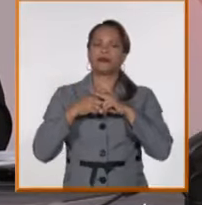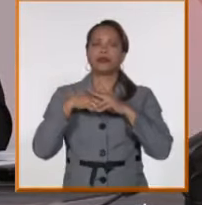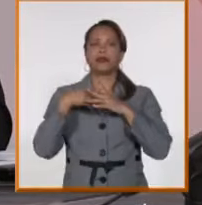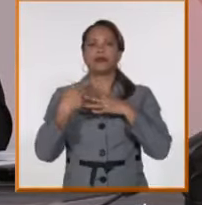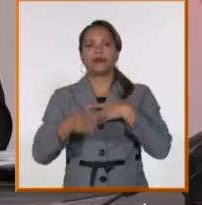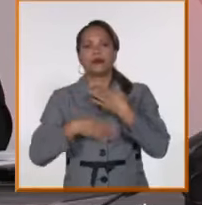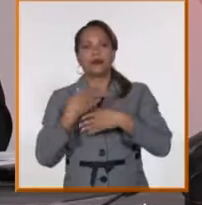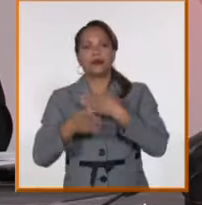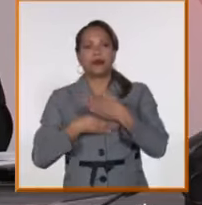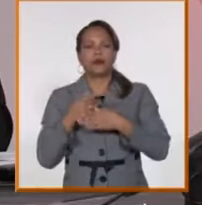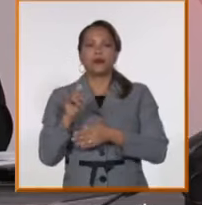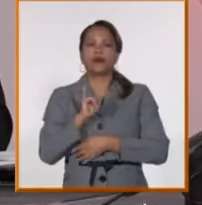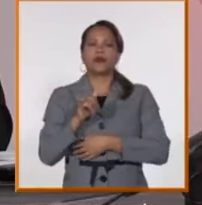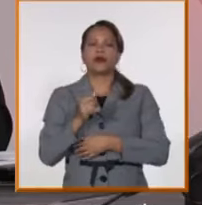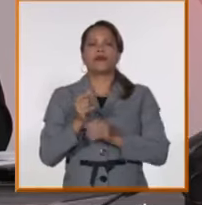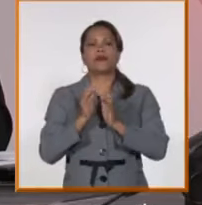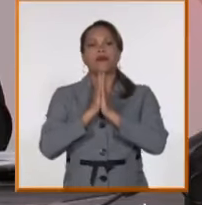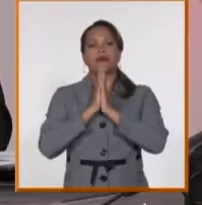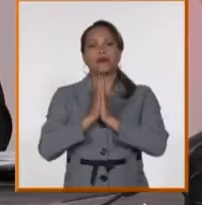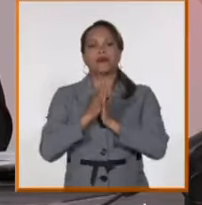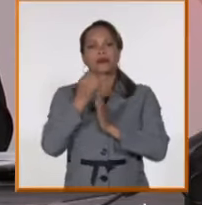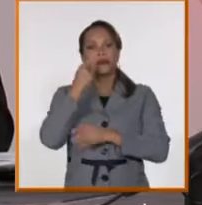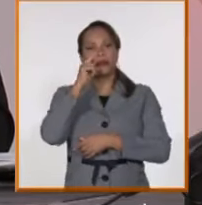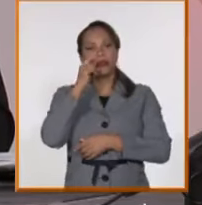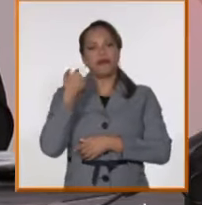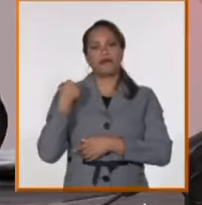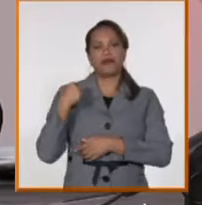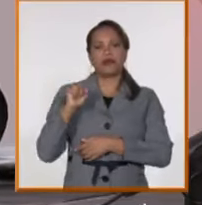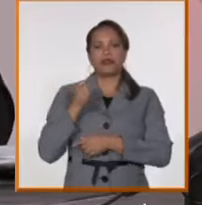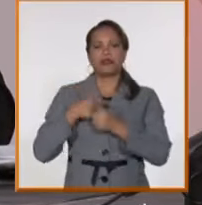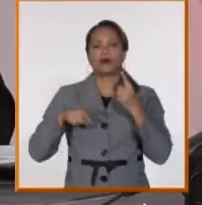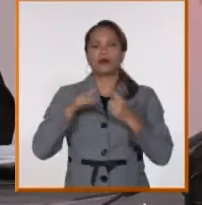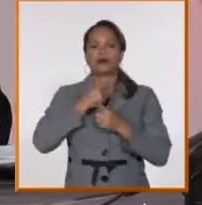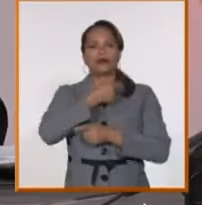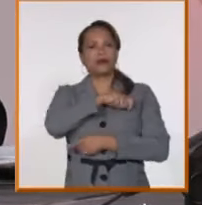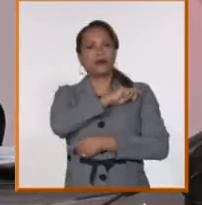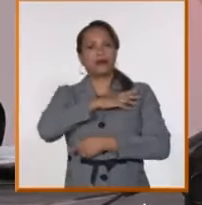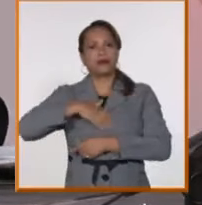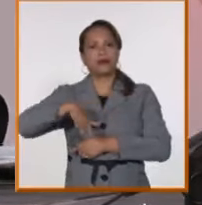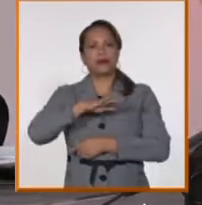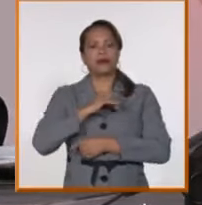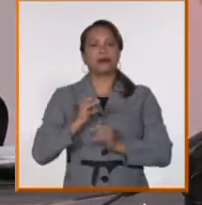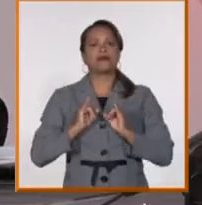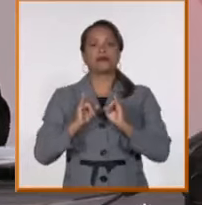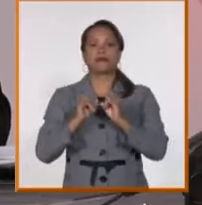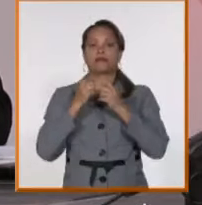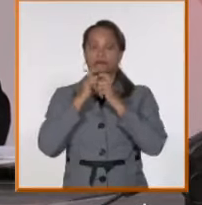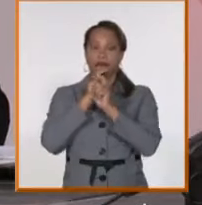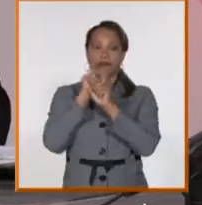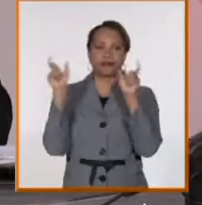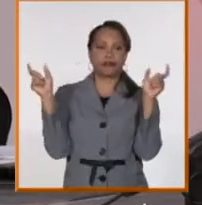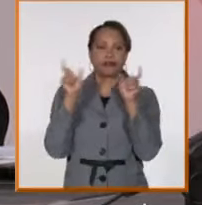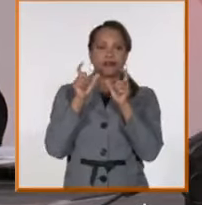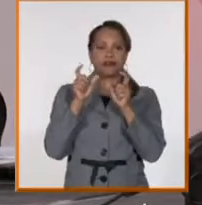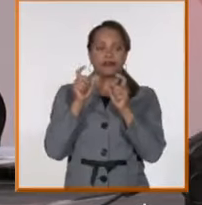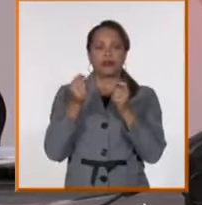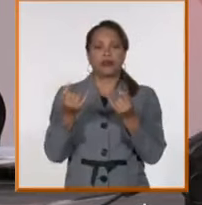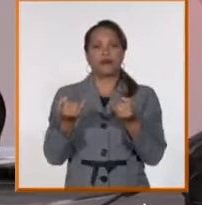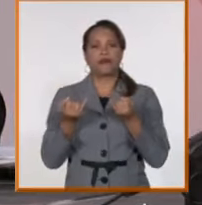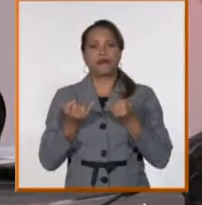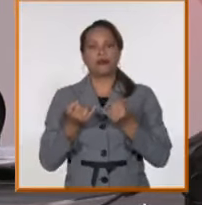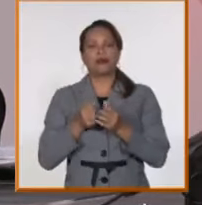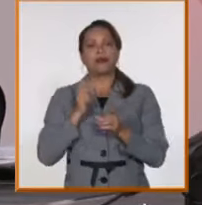internacional también al cese de la violencia contra los civiles noticias sin dudas impactantes Las que siguen viniendo del oriente medio con ella